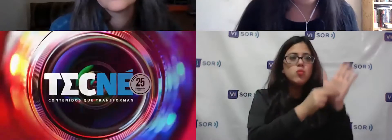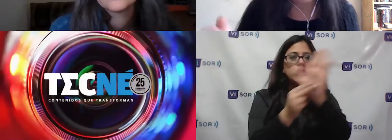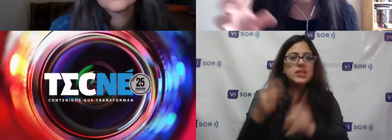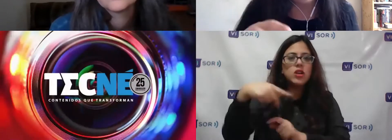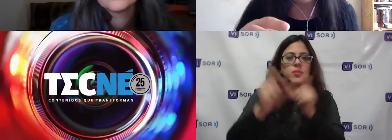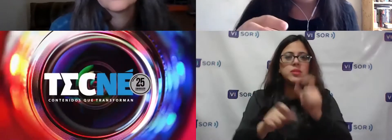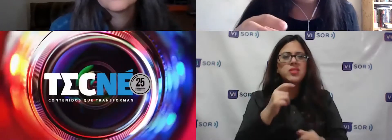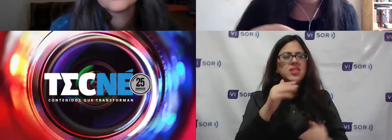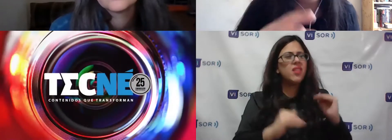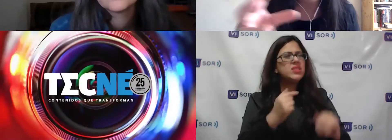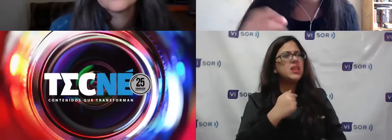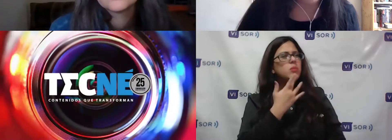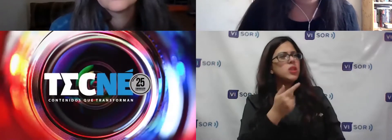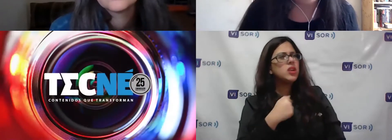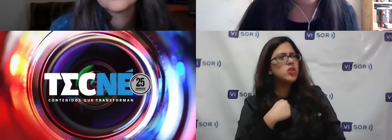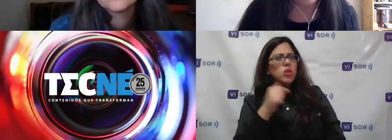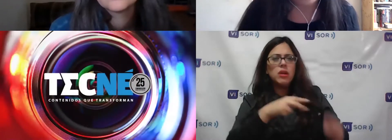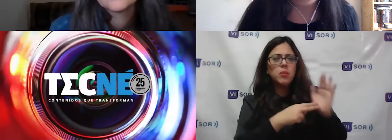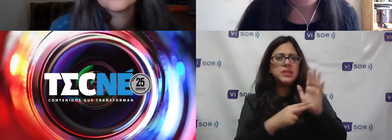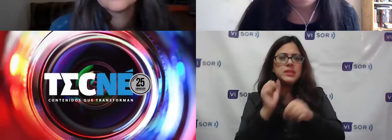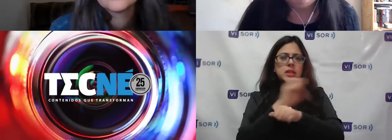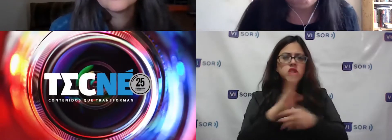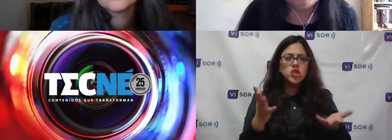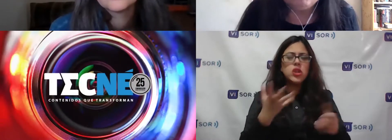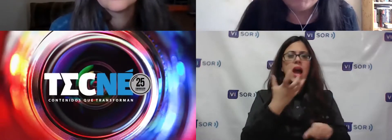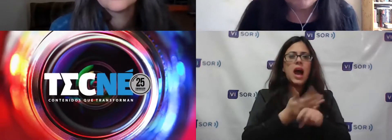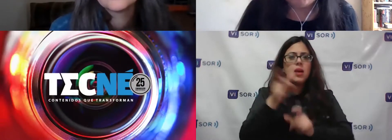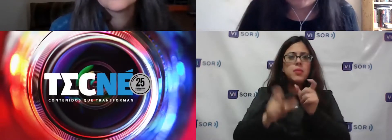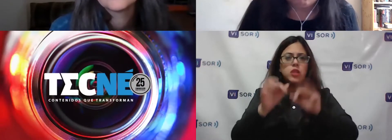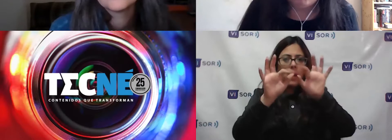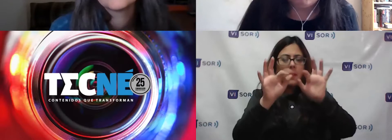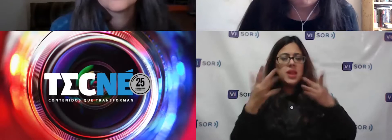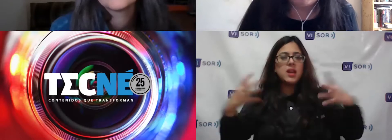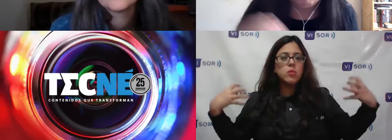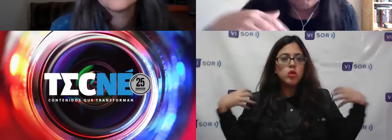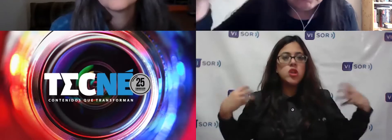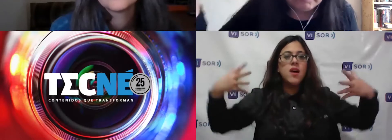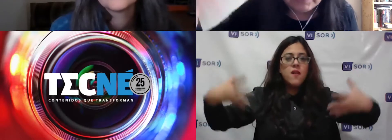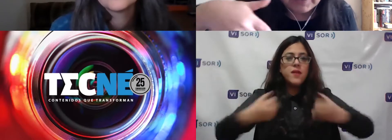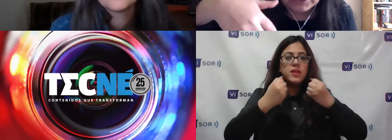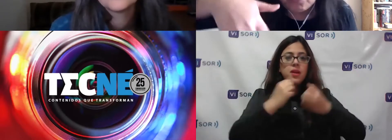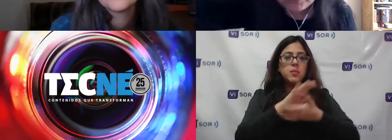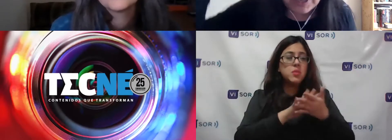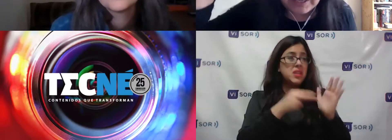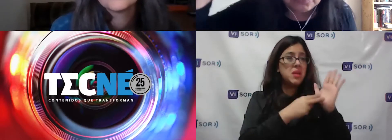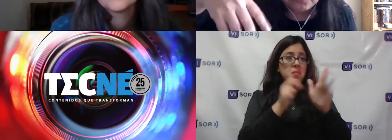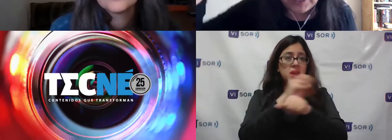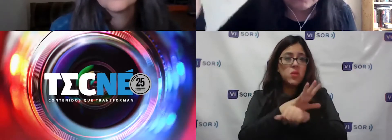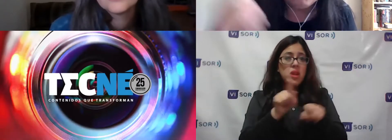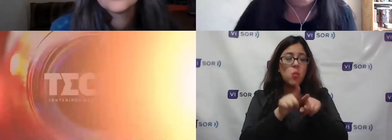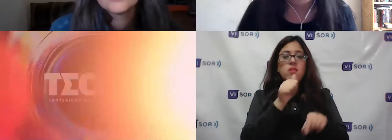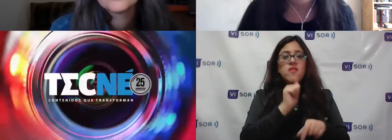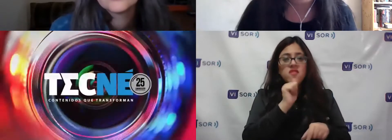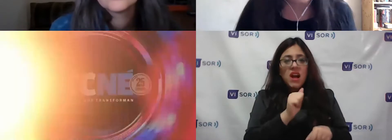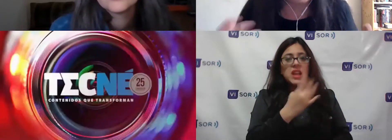porque aquí en estas presentaciones hay programadores de festivales por ejemplo si la película todavía cuatro años dos años